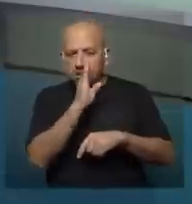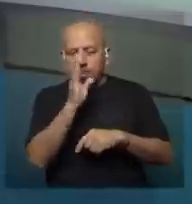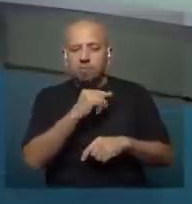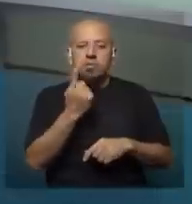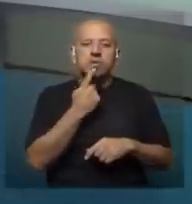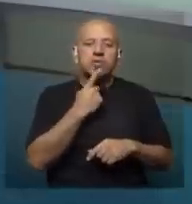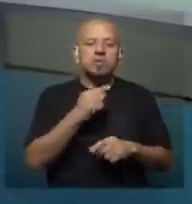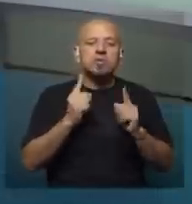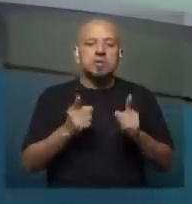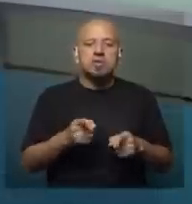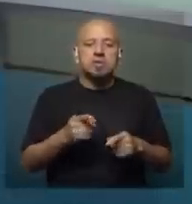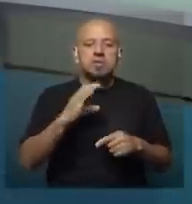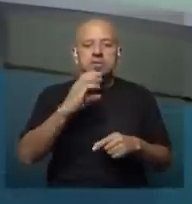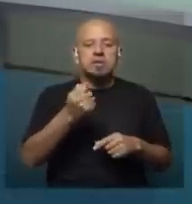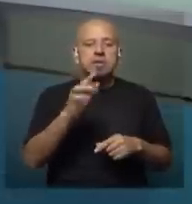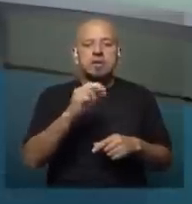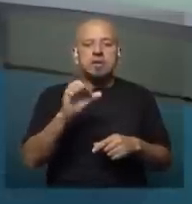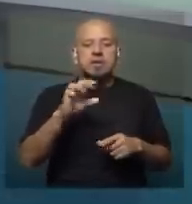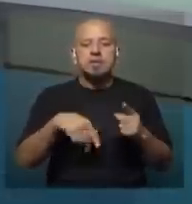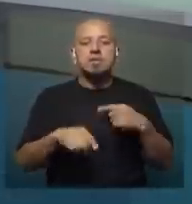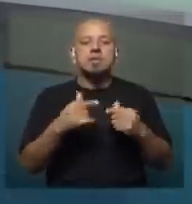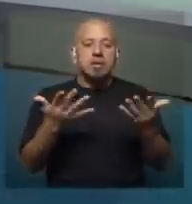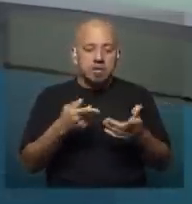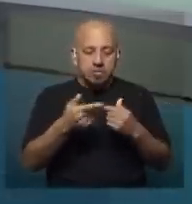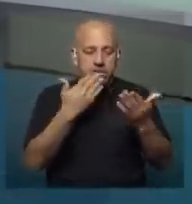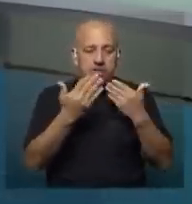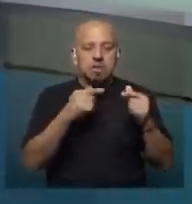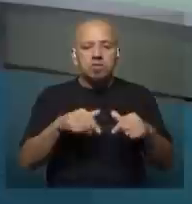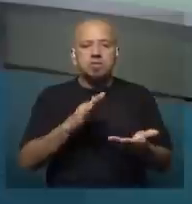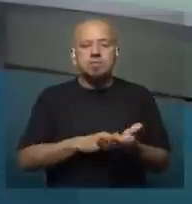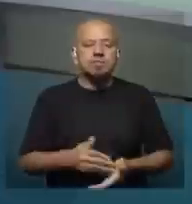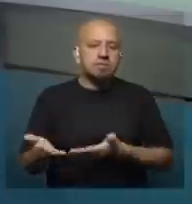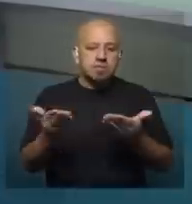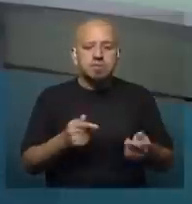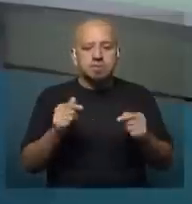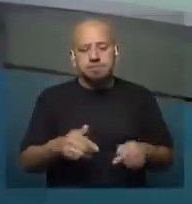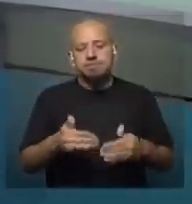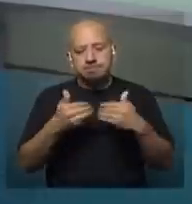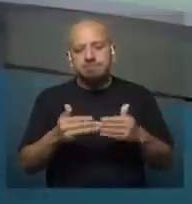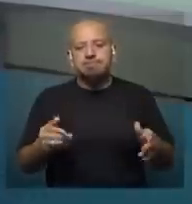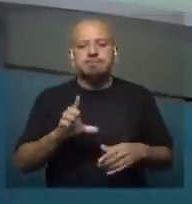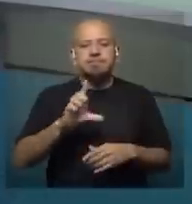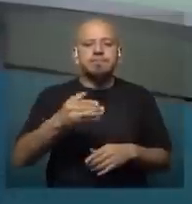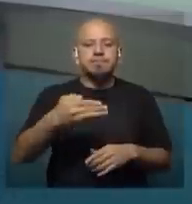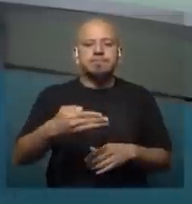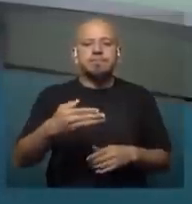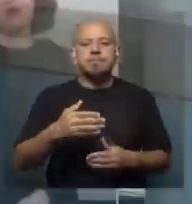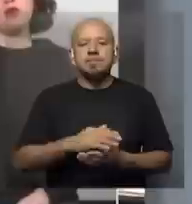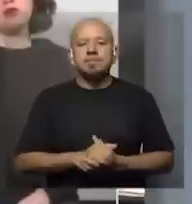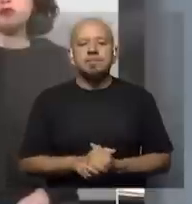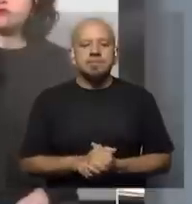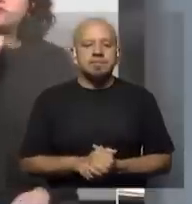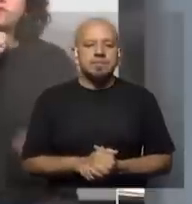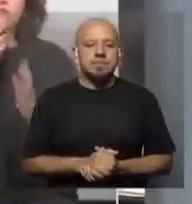y también al senador carrera precisamente con Vergara estaremos hablando esta noche bienvenidas bienvenidos así con ensalada